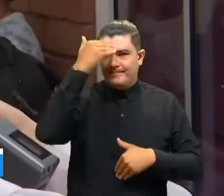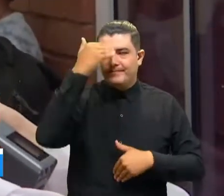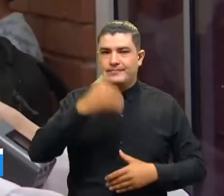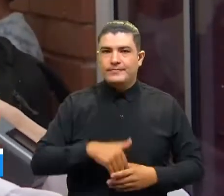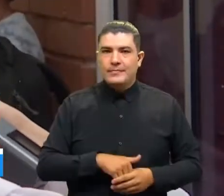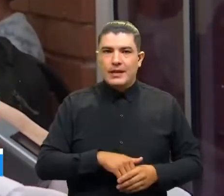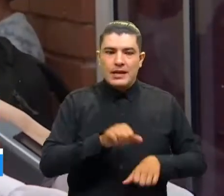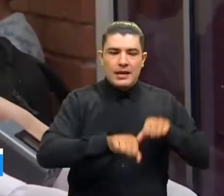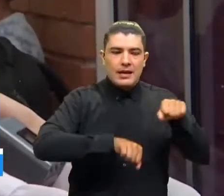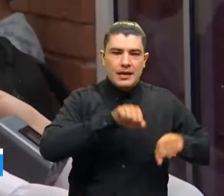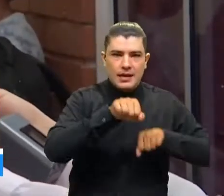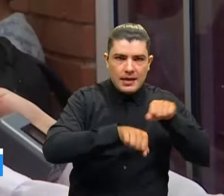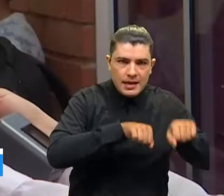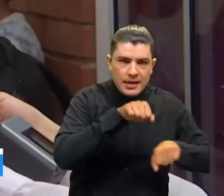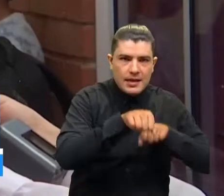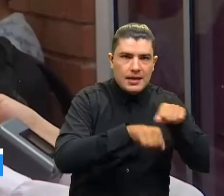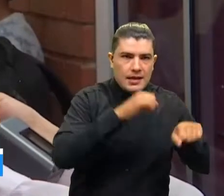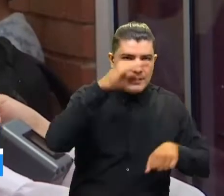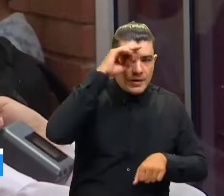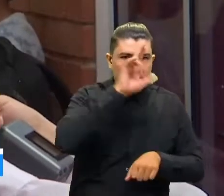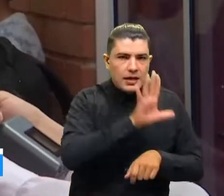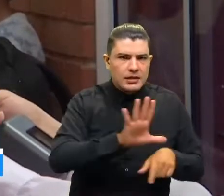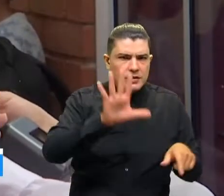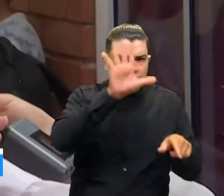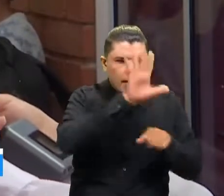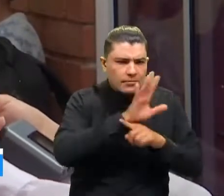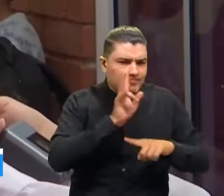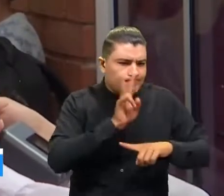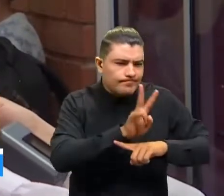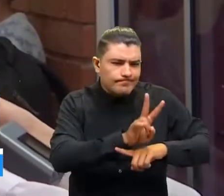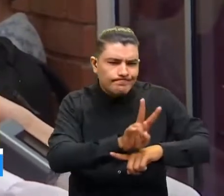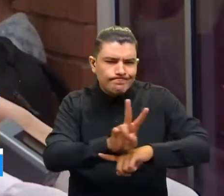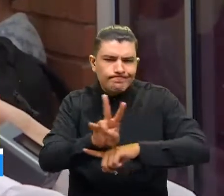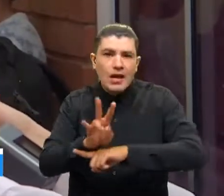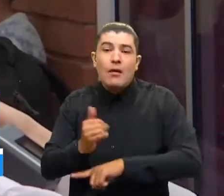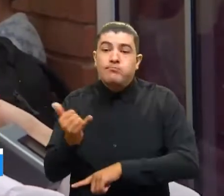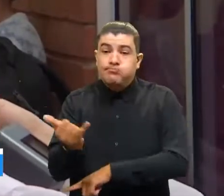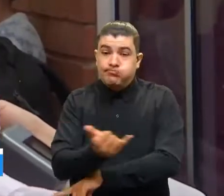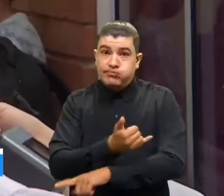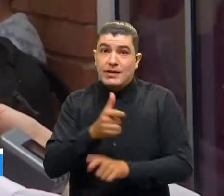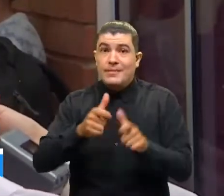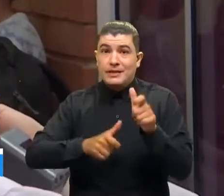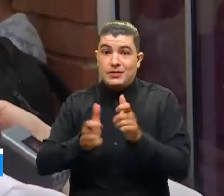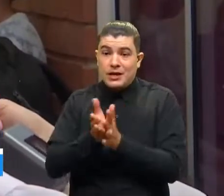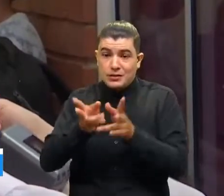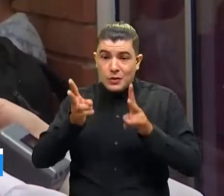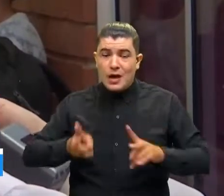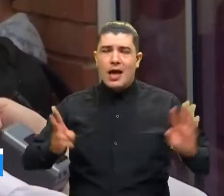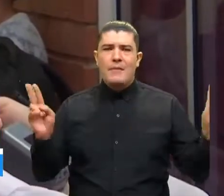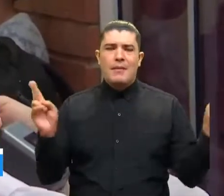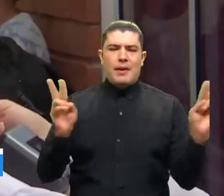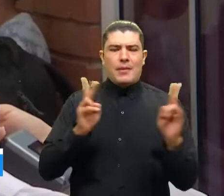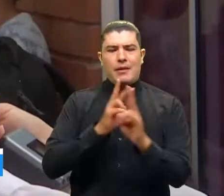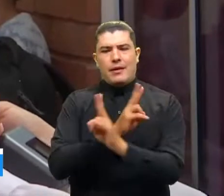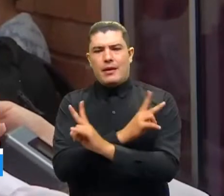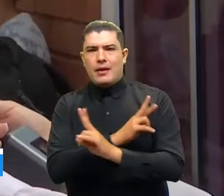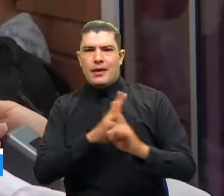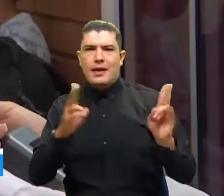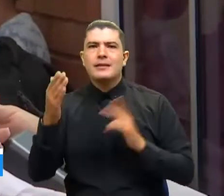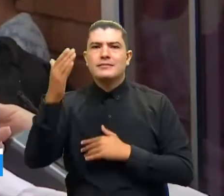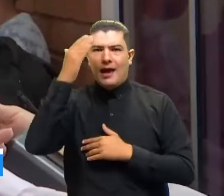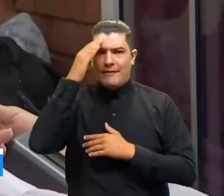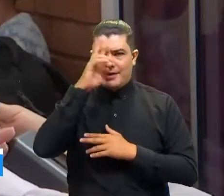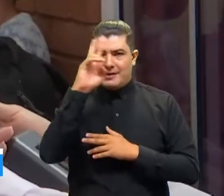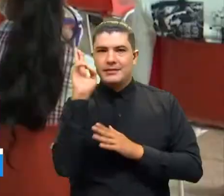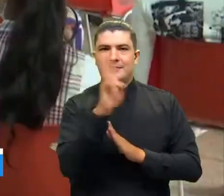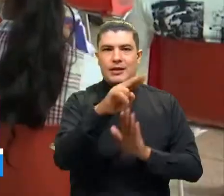ciclorrutas estos policías nos están permitiendo educar también a estos niños en la peatonalidad que se debe tener en las diferentes partes